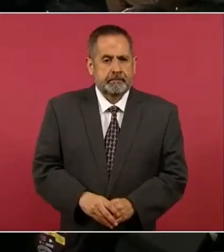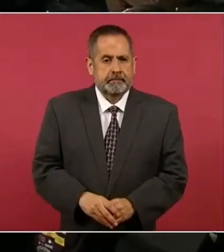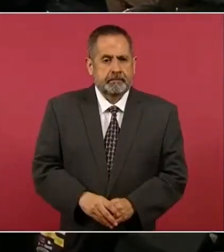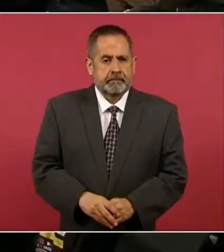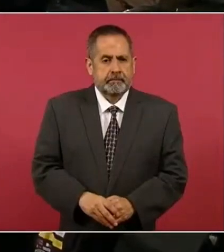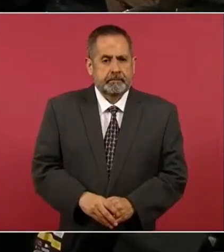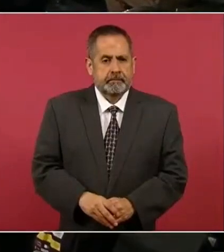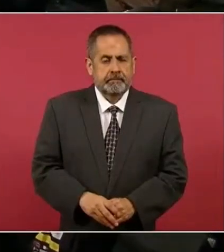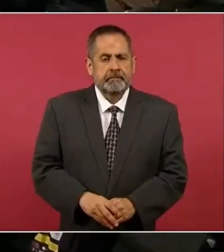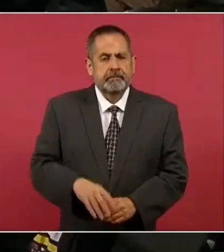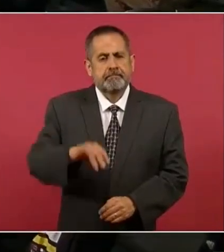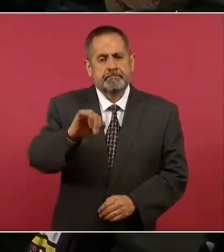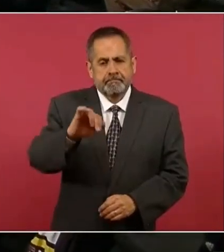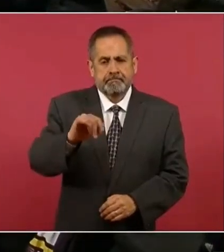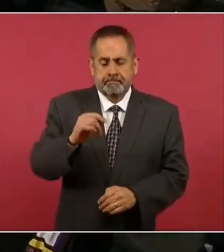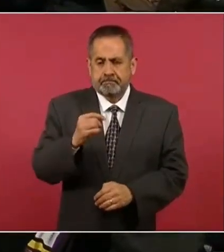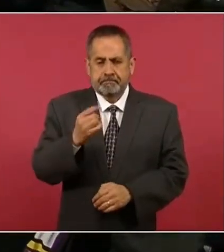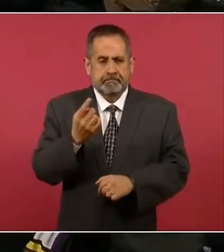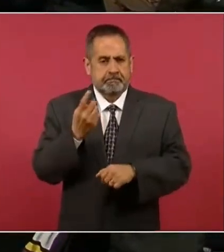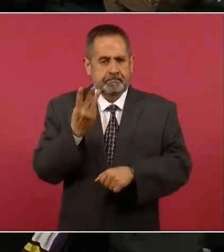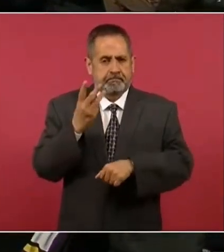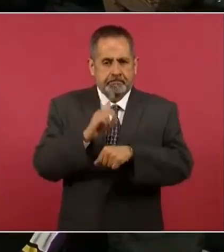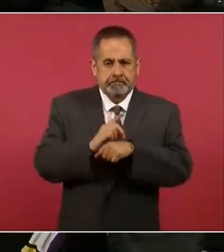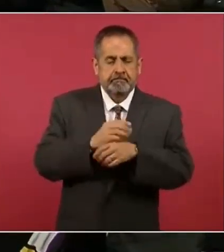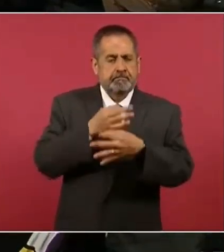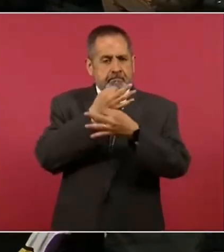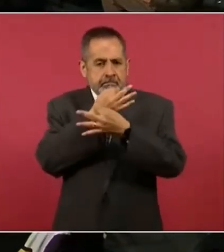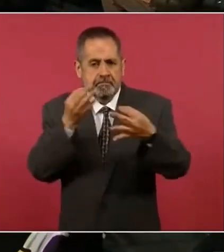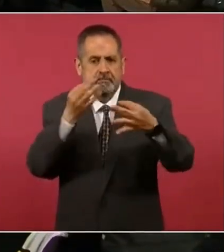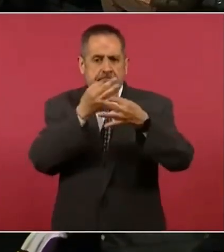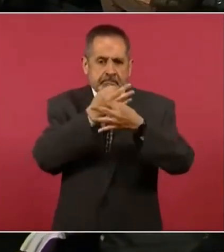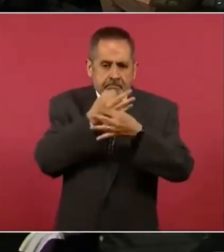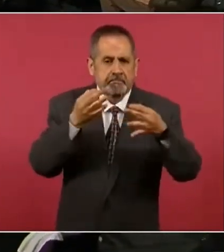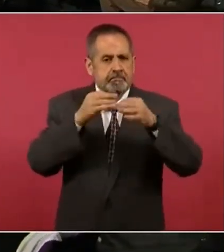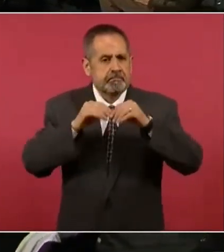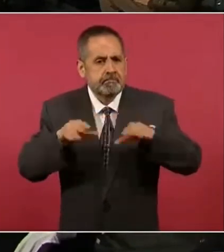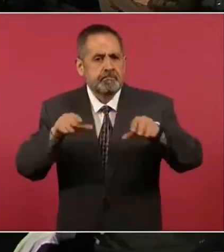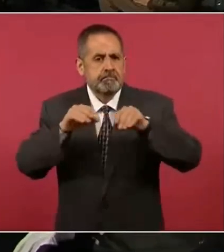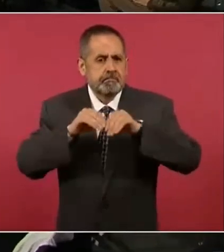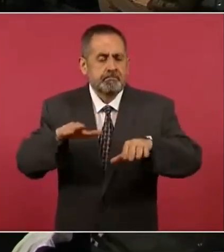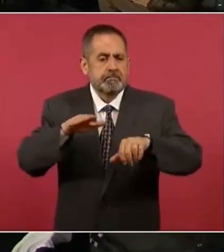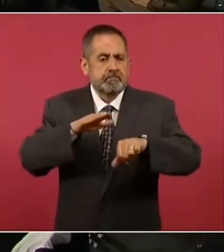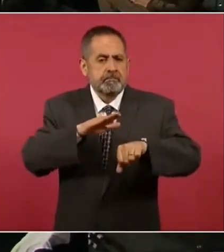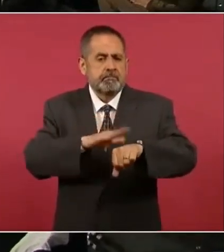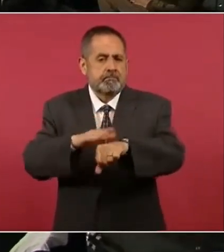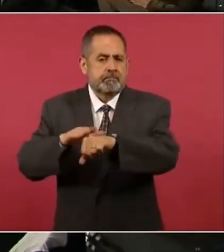a darse mensajes informativos. Ya